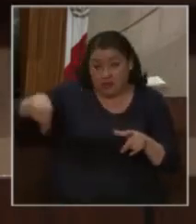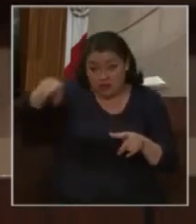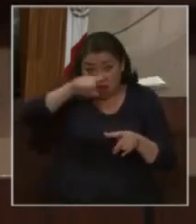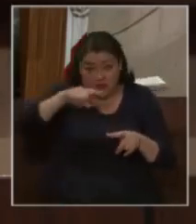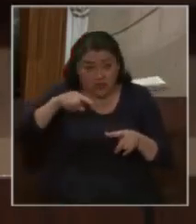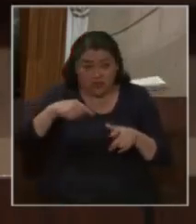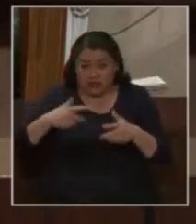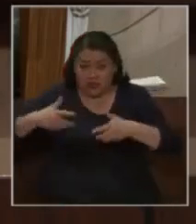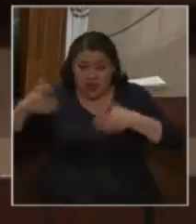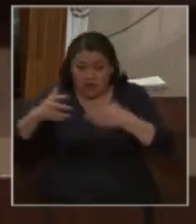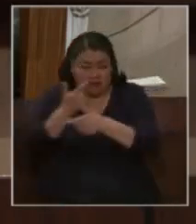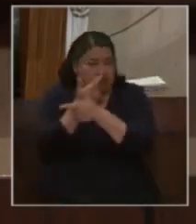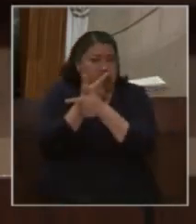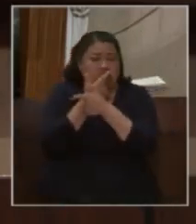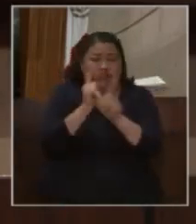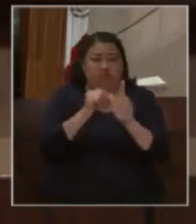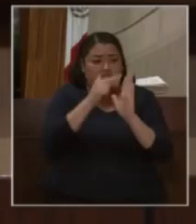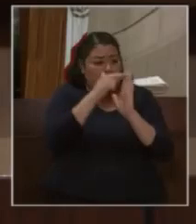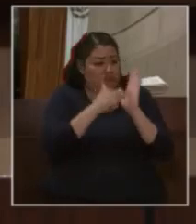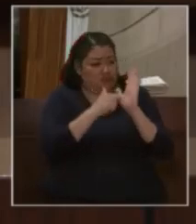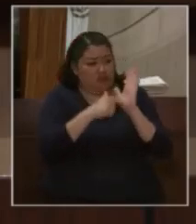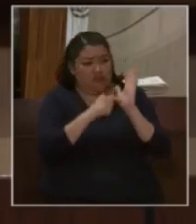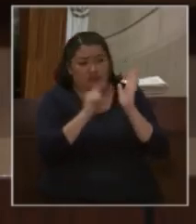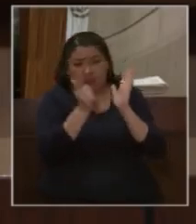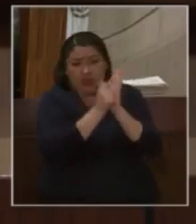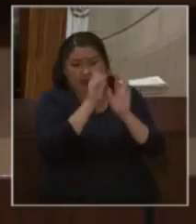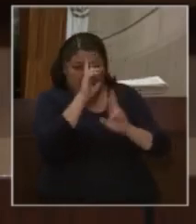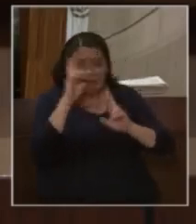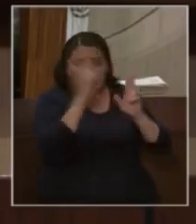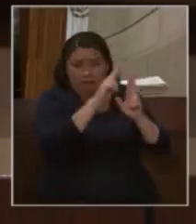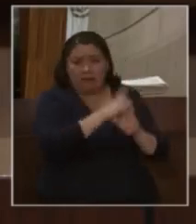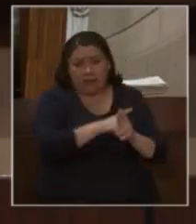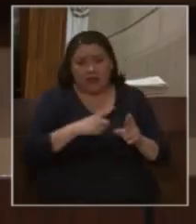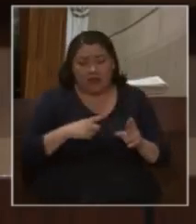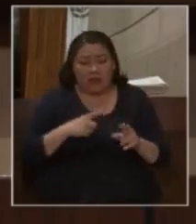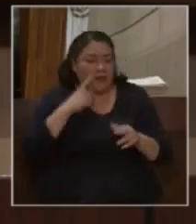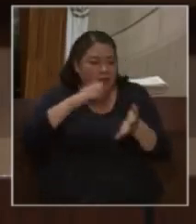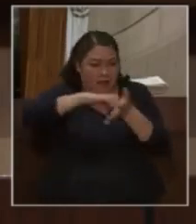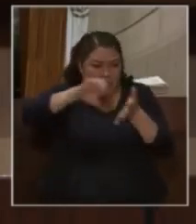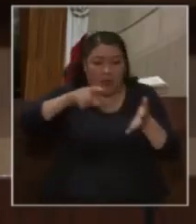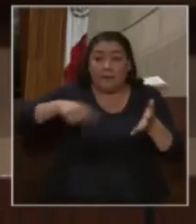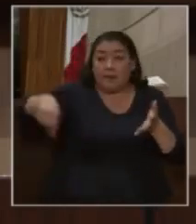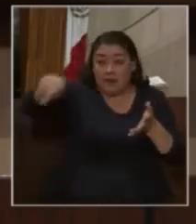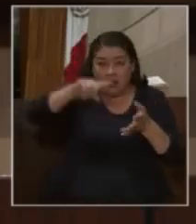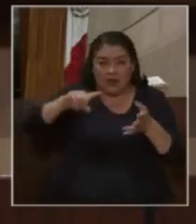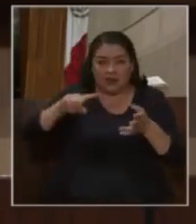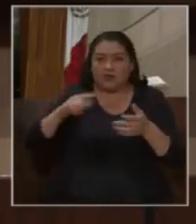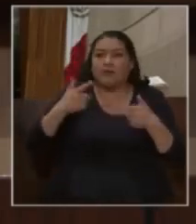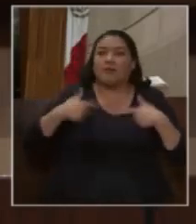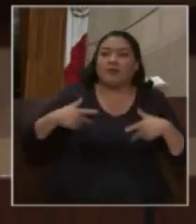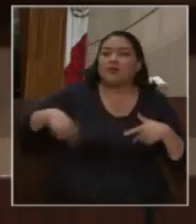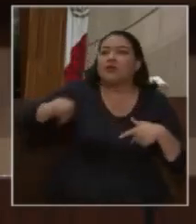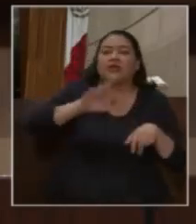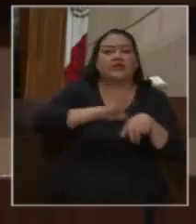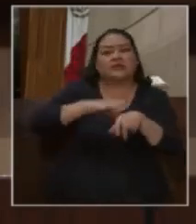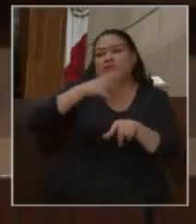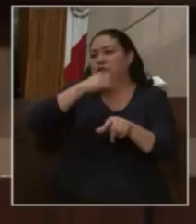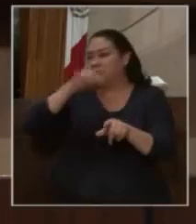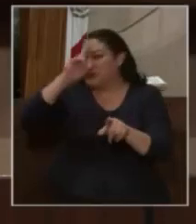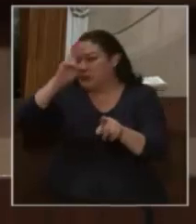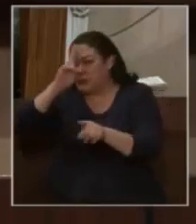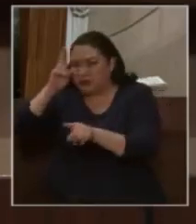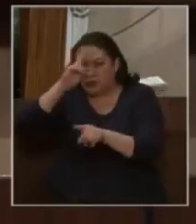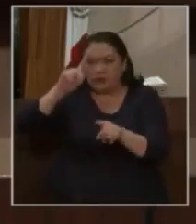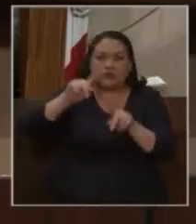que válidamente pueda imponer una restricción a esta actividad, la autoridad debe sustentarse en